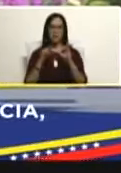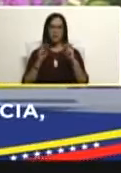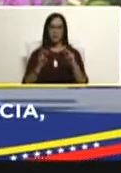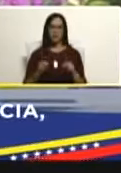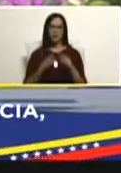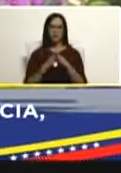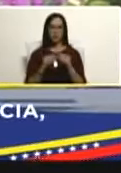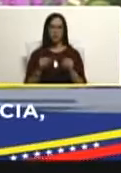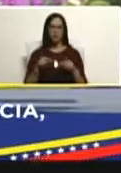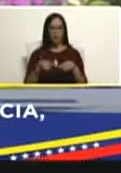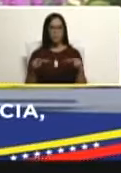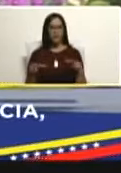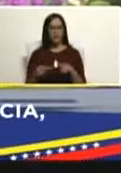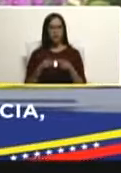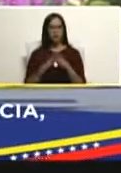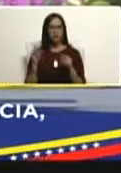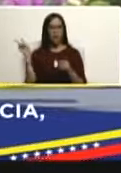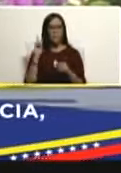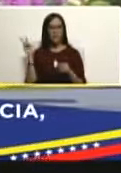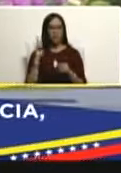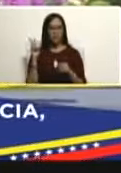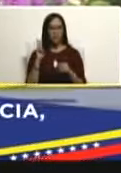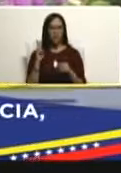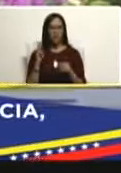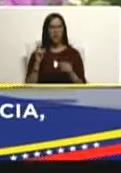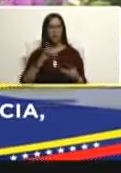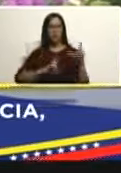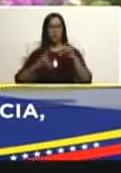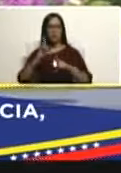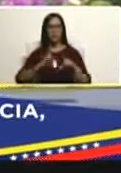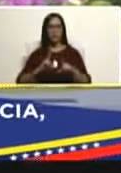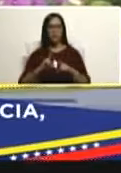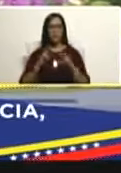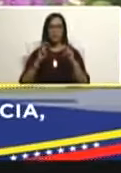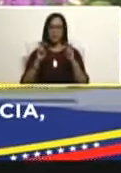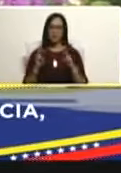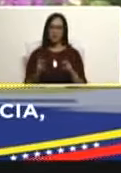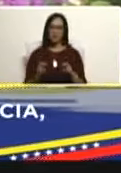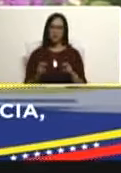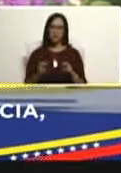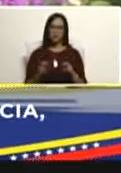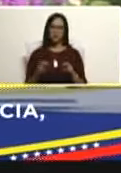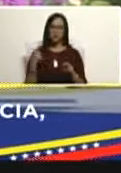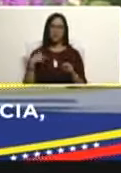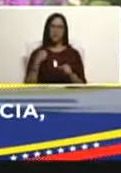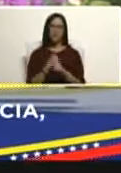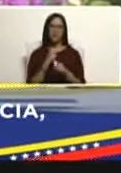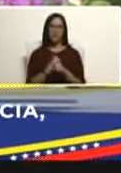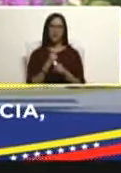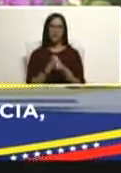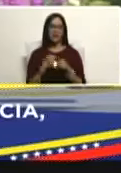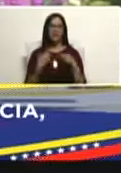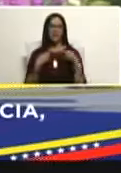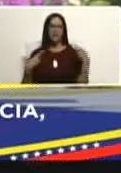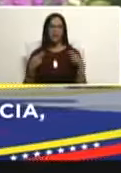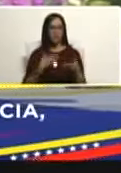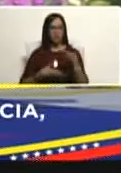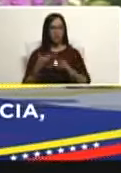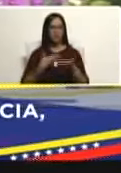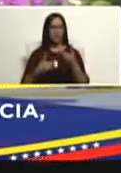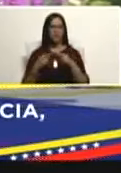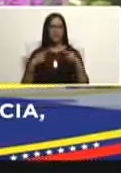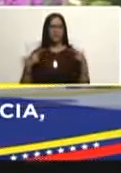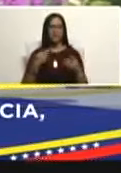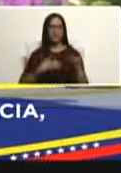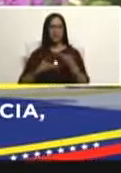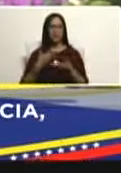estos espacios. Toda Venezuela es un taller, es un laboratorio, es un espacio para la investigación. Y eso tiene que trabajar en redes colaborativas, en redes de